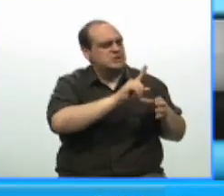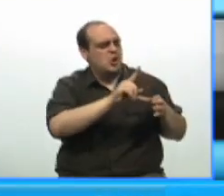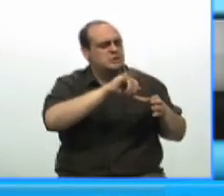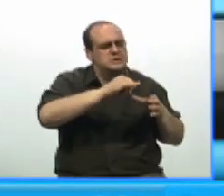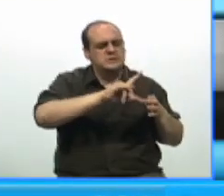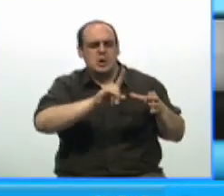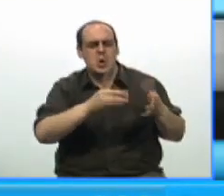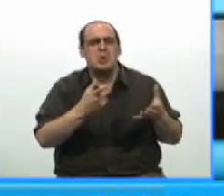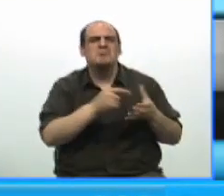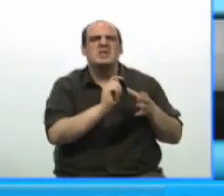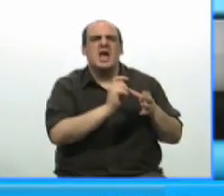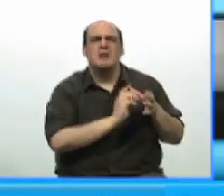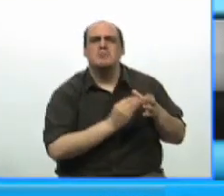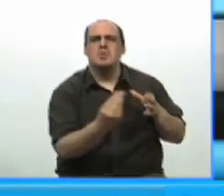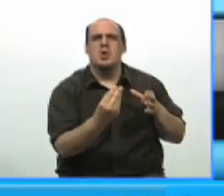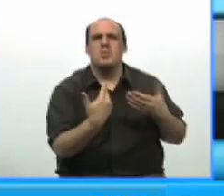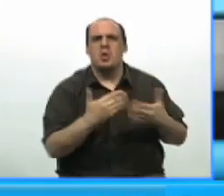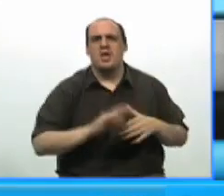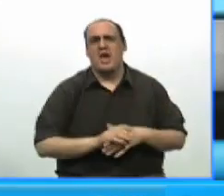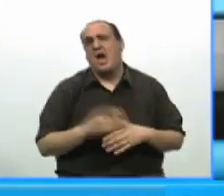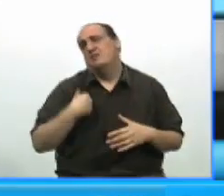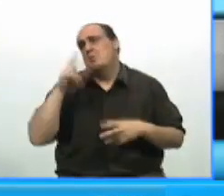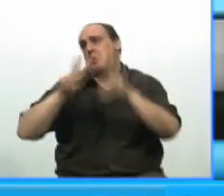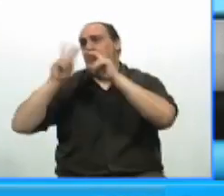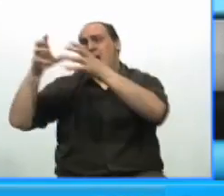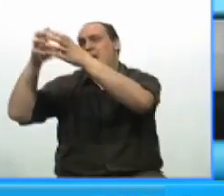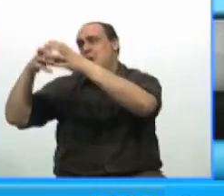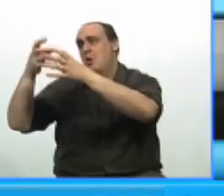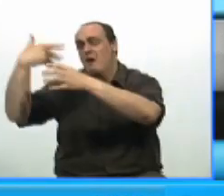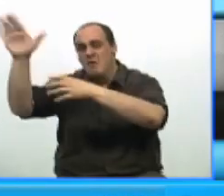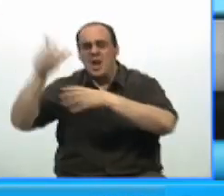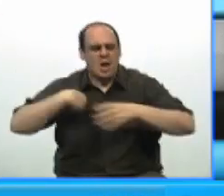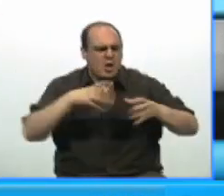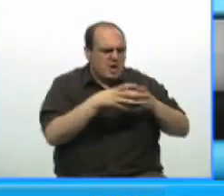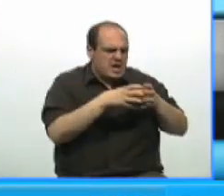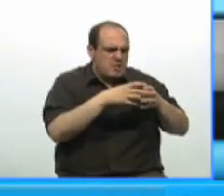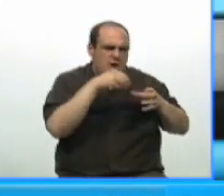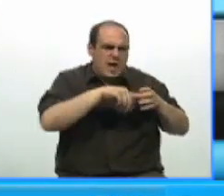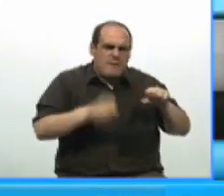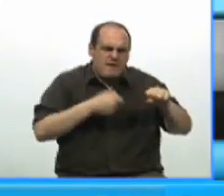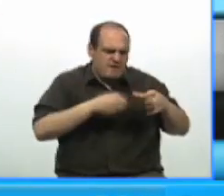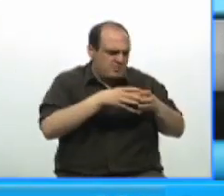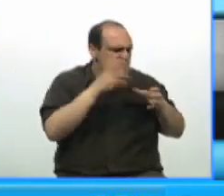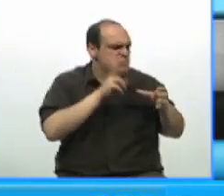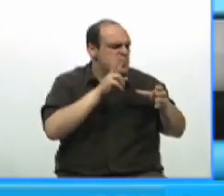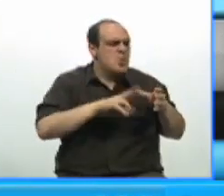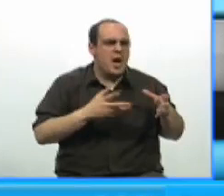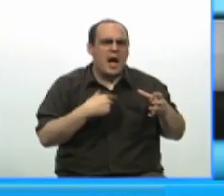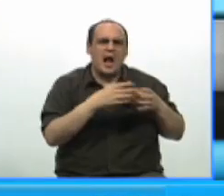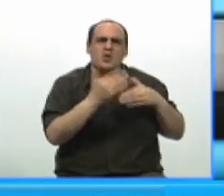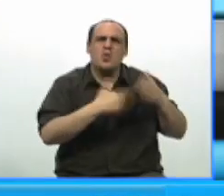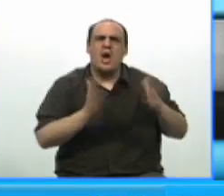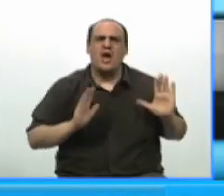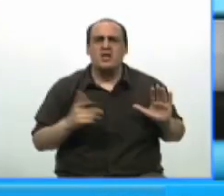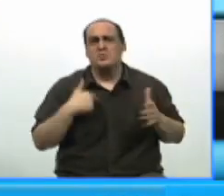de empezar a llenarse de jugadores y empezar a tener un plantel muy numeroso que al fin y al cabo después eso te termina dando